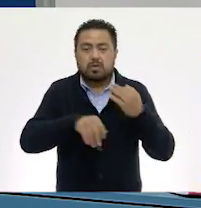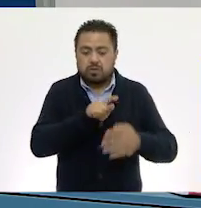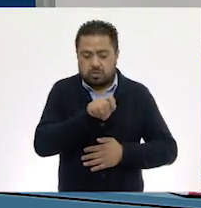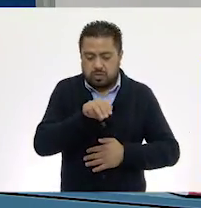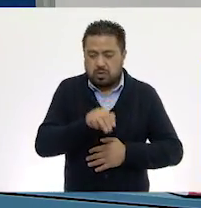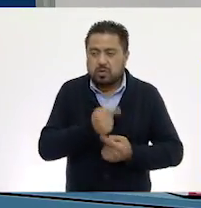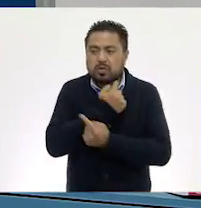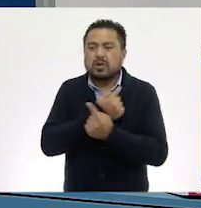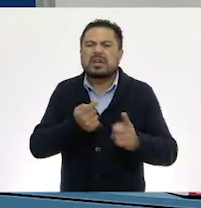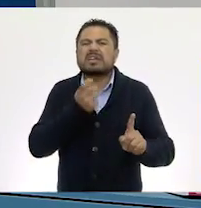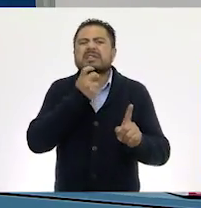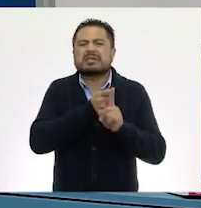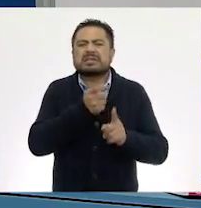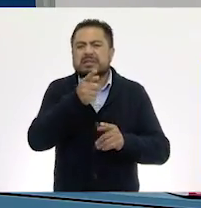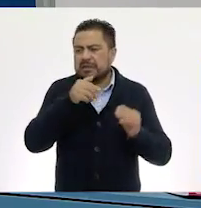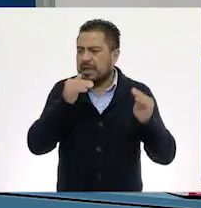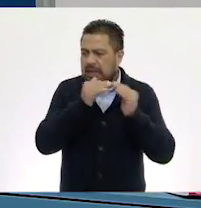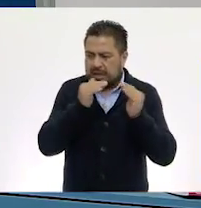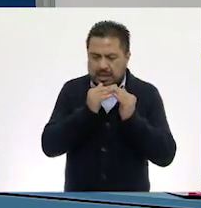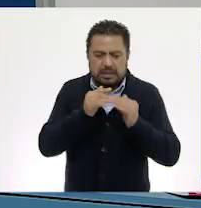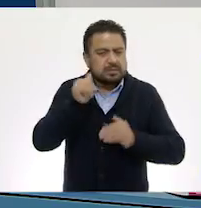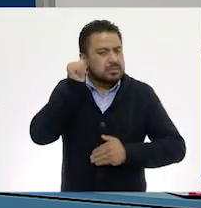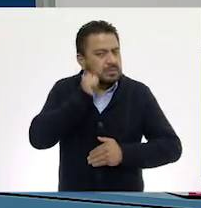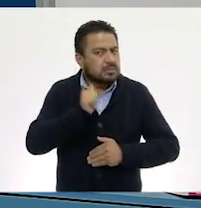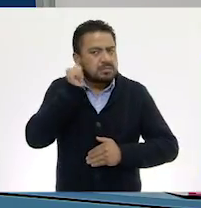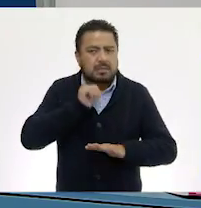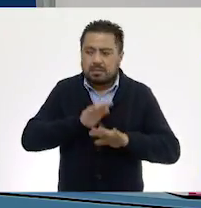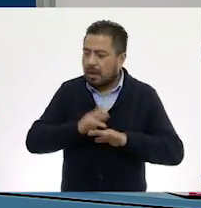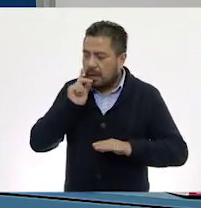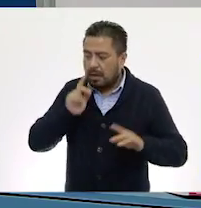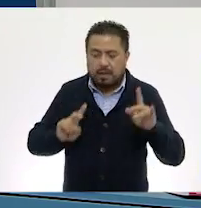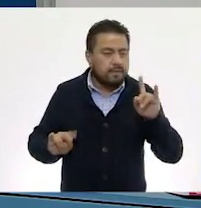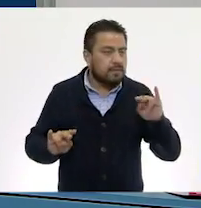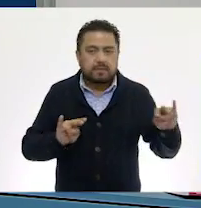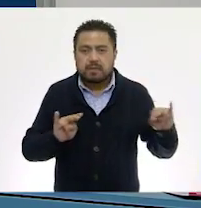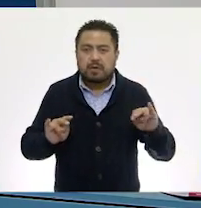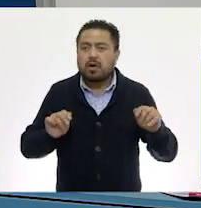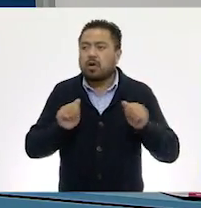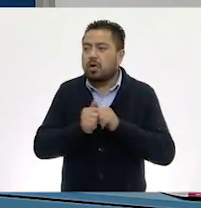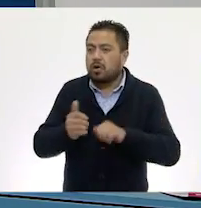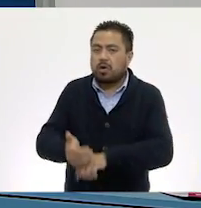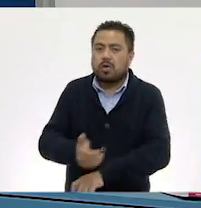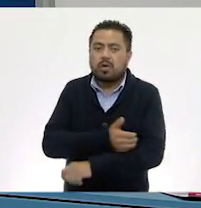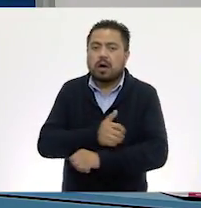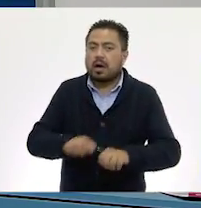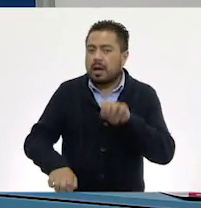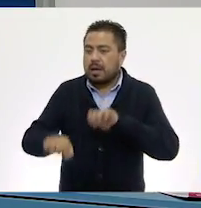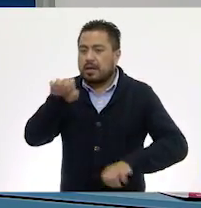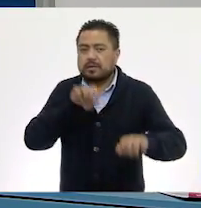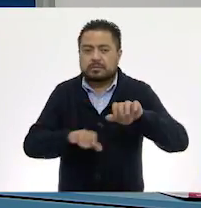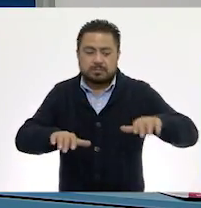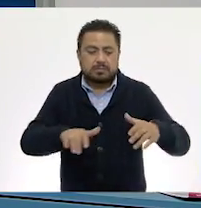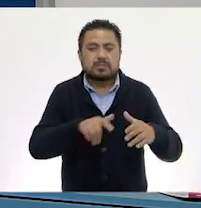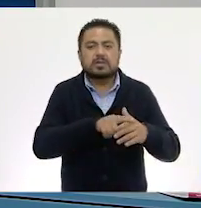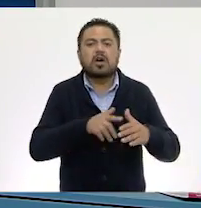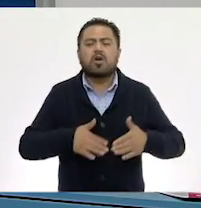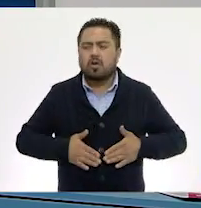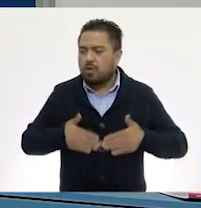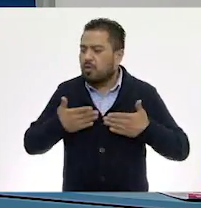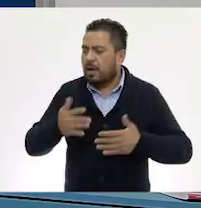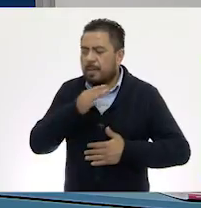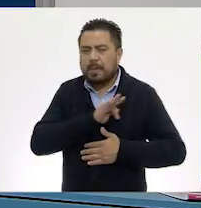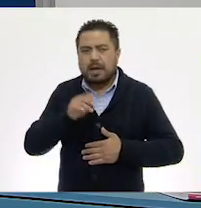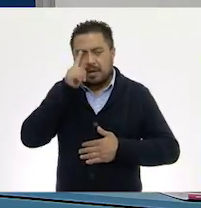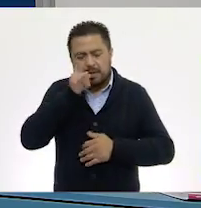los niños a que desde su casa siempre estén alerta y sobre todo en compañía de un adulto en quien confíen